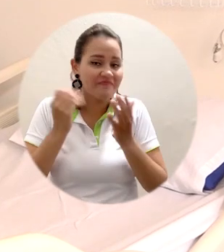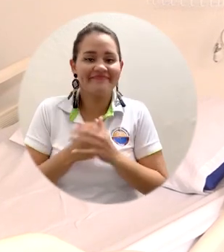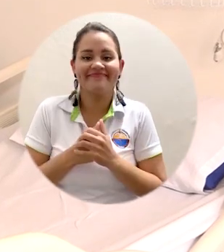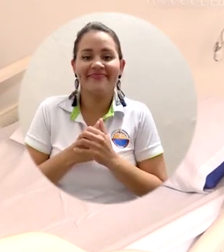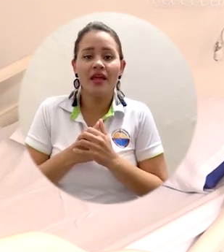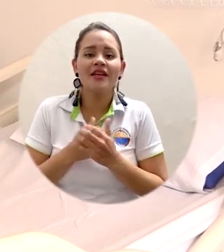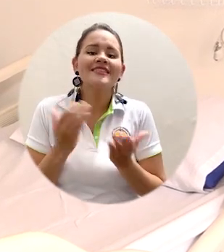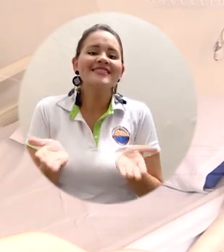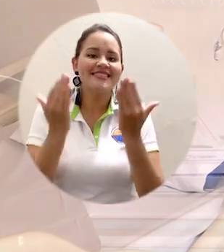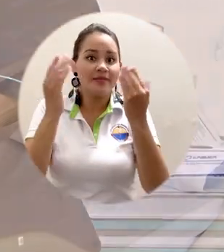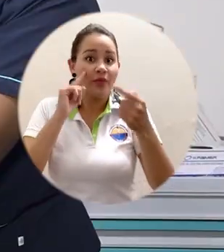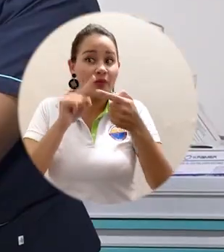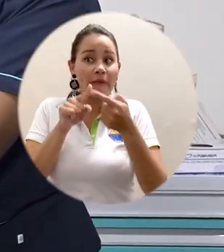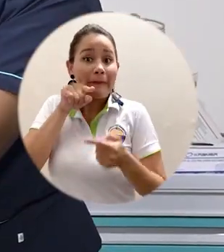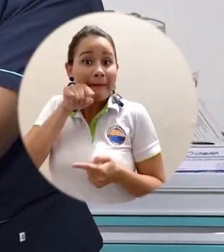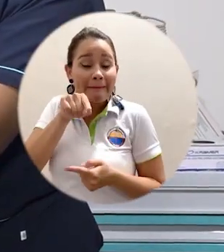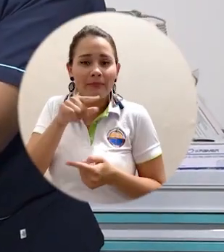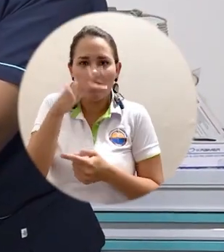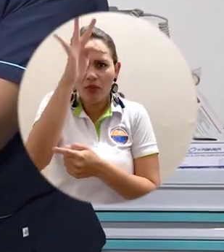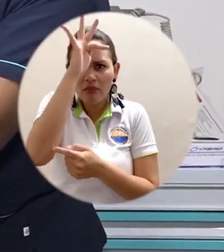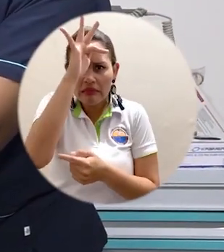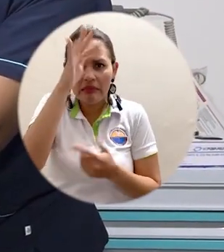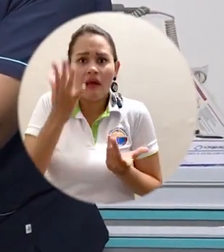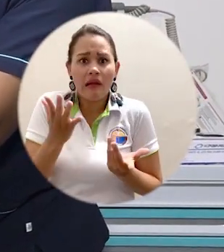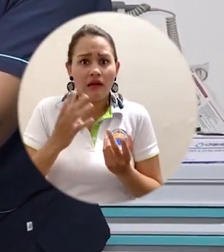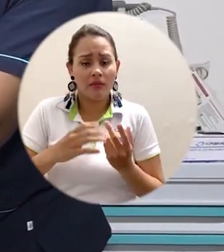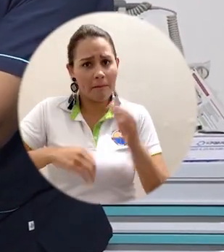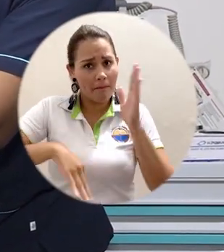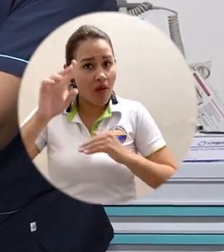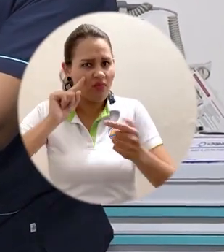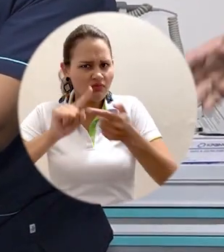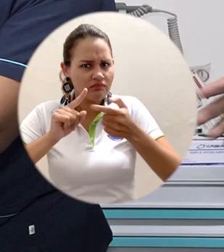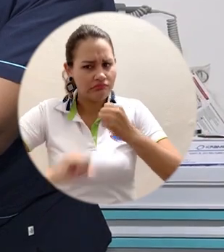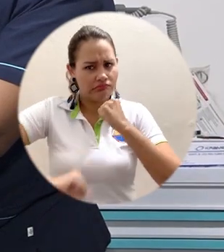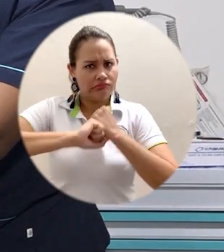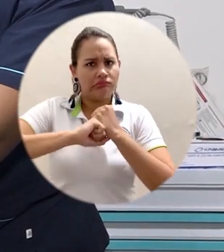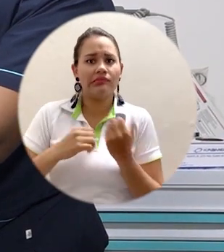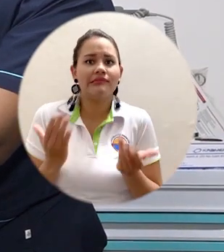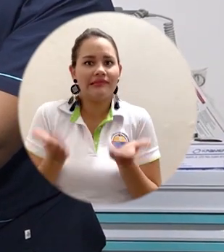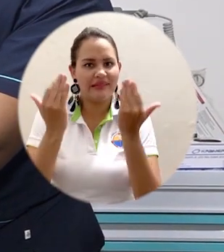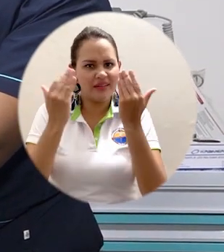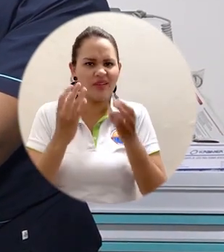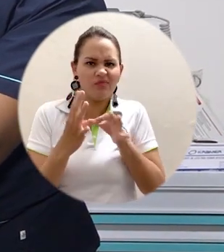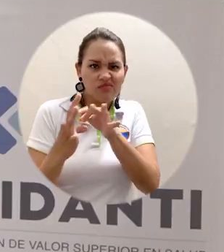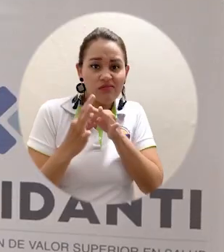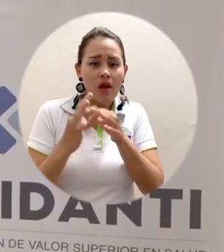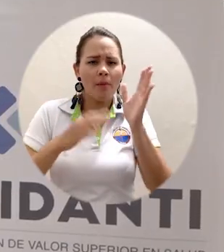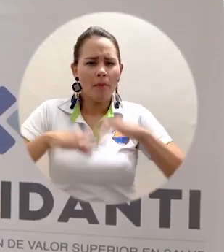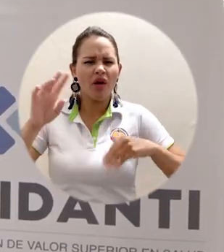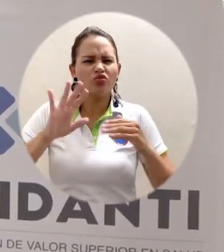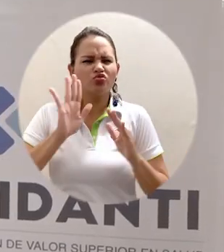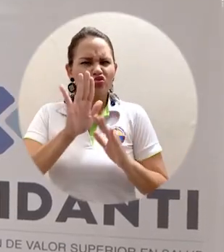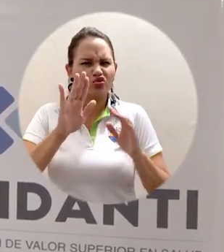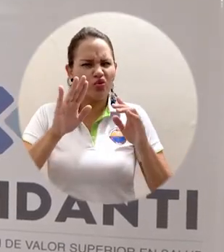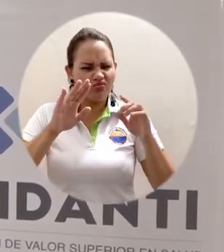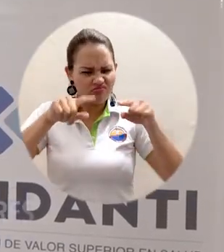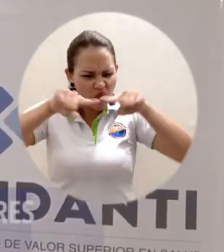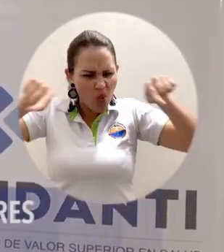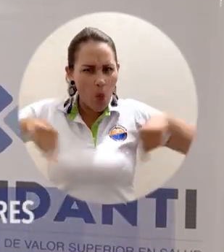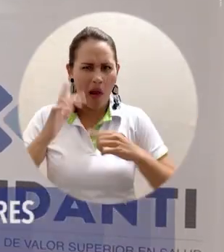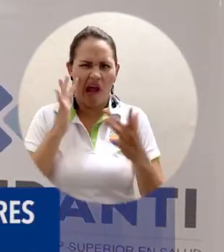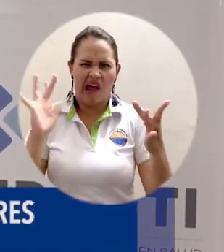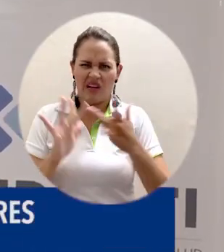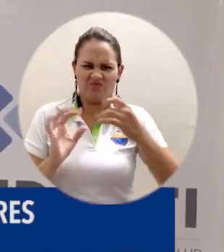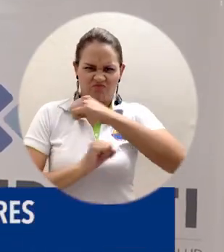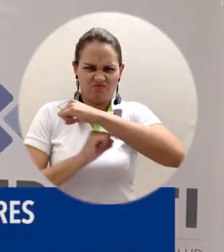para posgrado. Ver que una institución prestadora de salud en la ciudad de Santa Marta abre sus puertas, contar con una infraestructura robusta